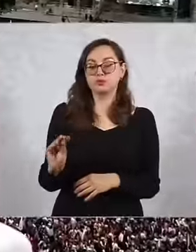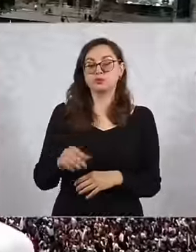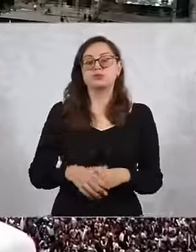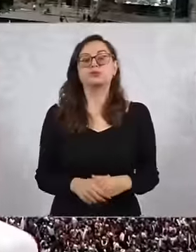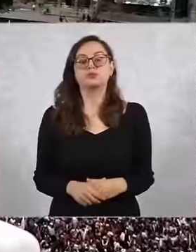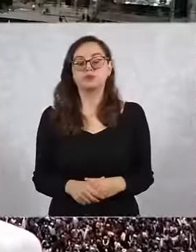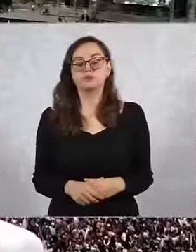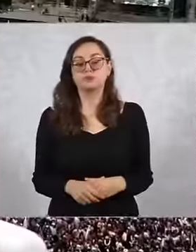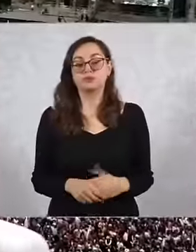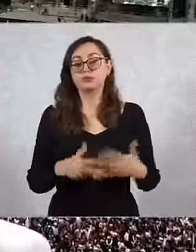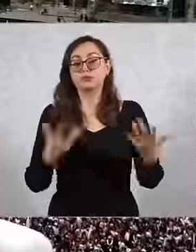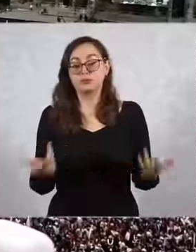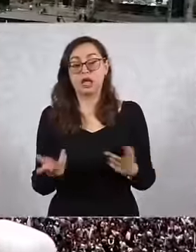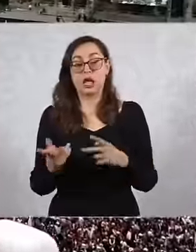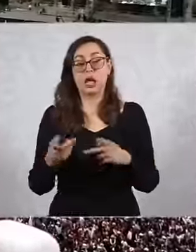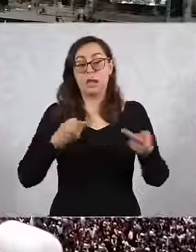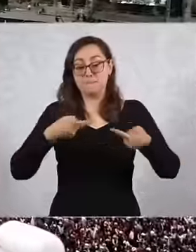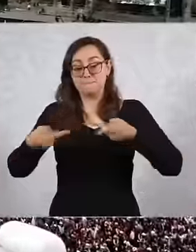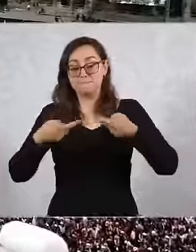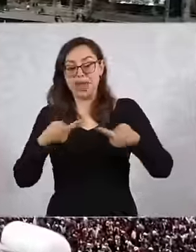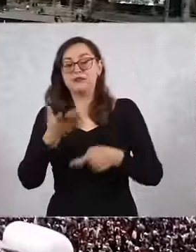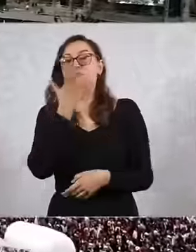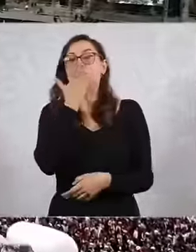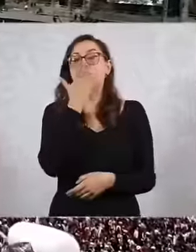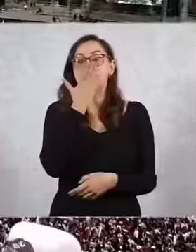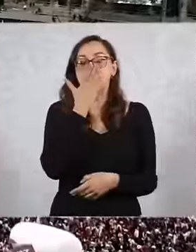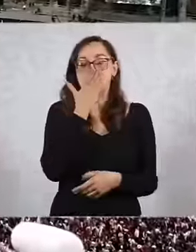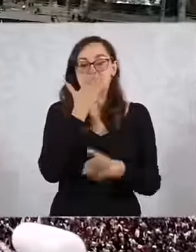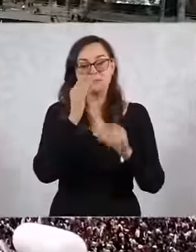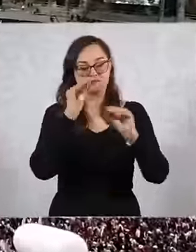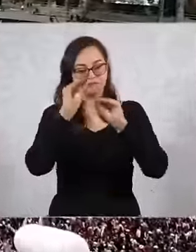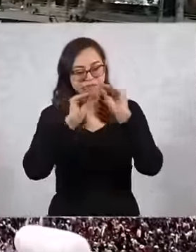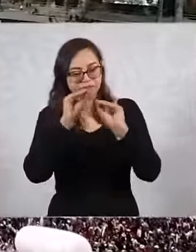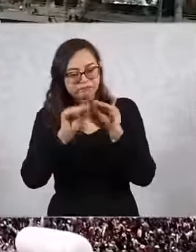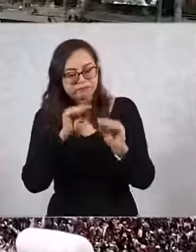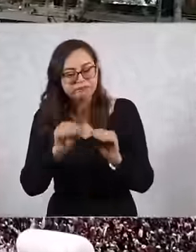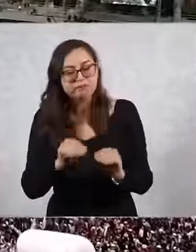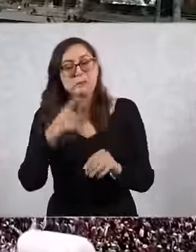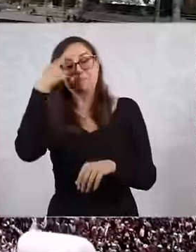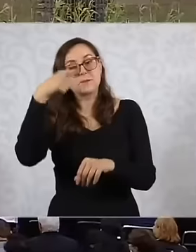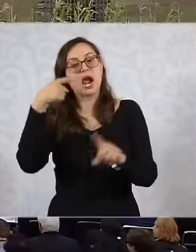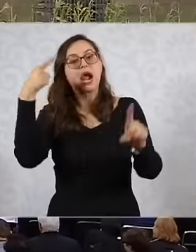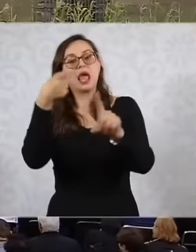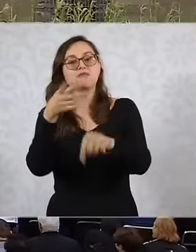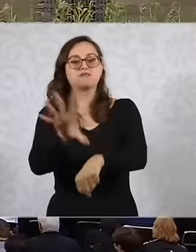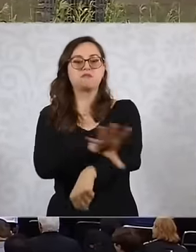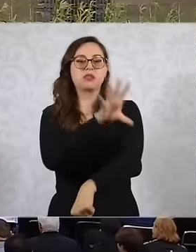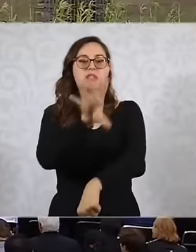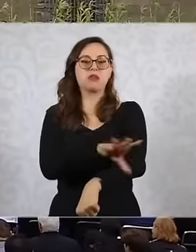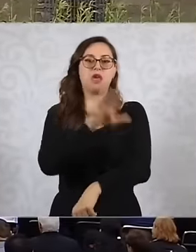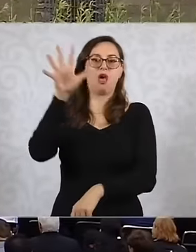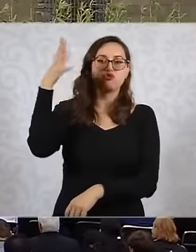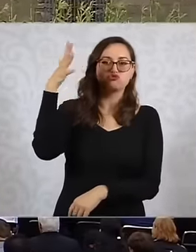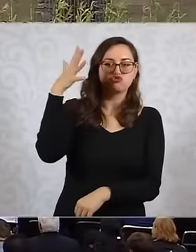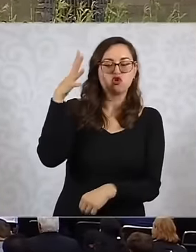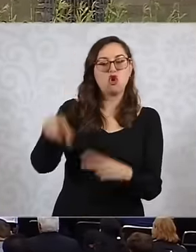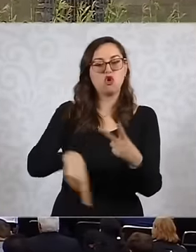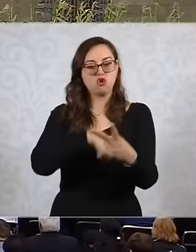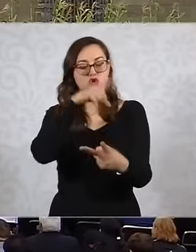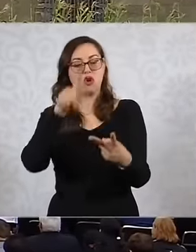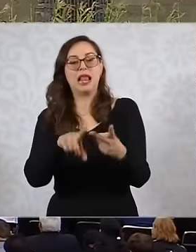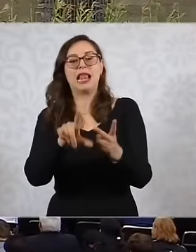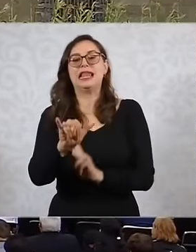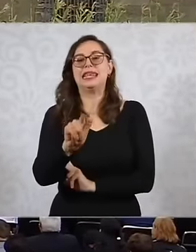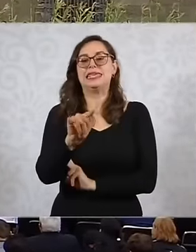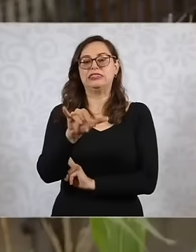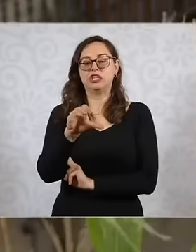Vamos a consolidar el Plan Sonora, ampliando la generación eléctrica solar, la cadena productiva de